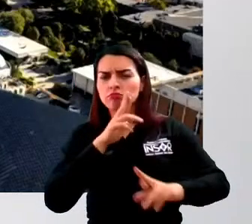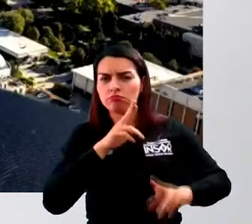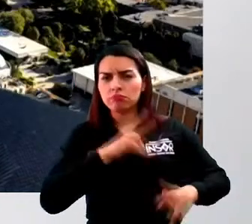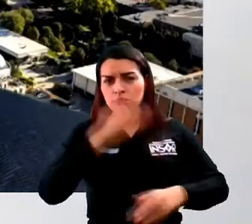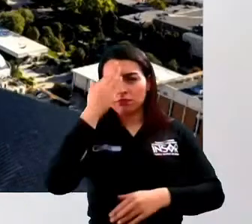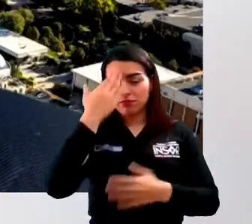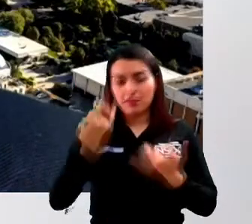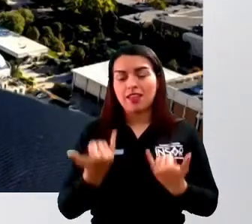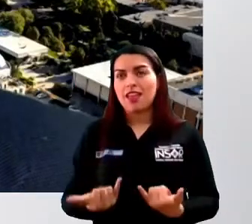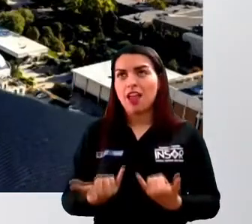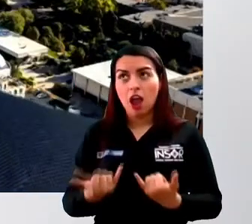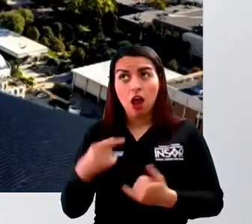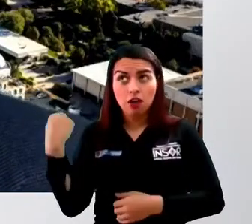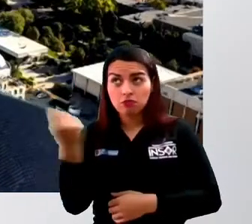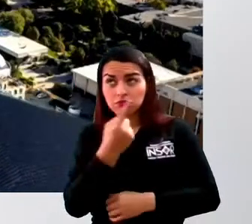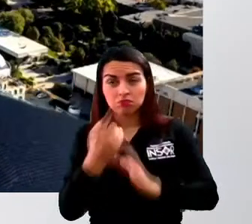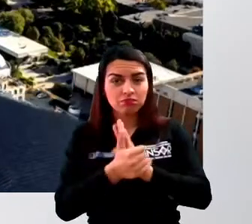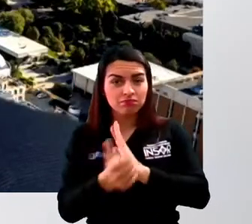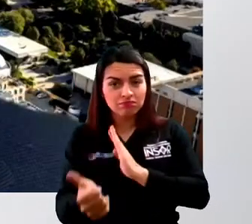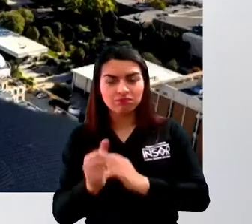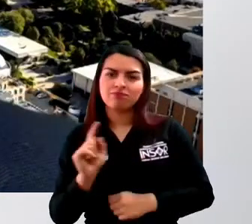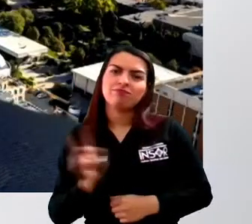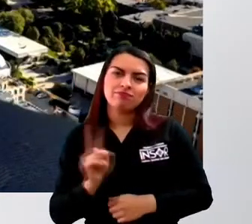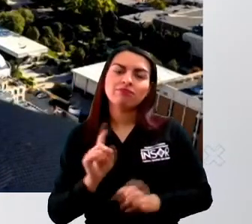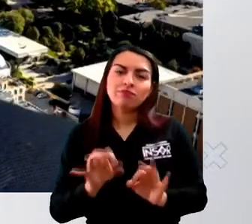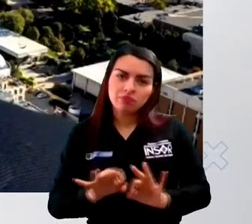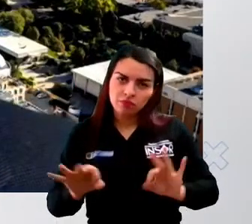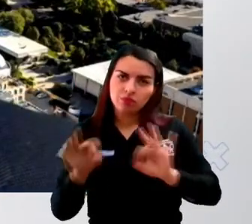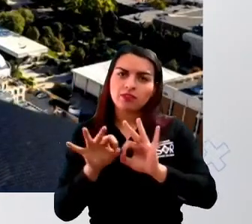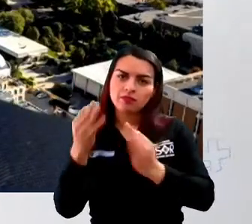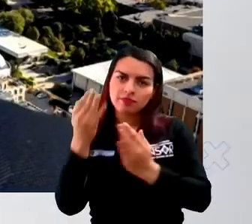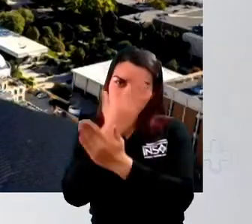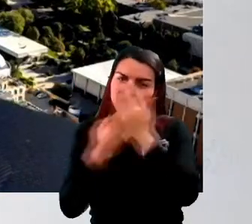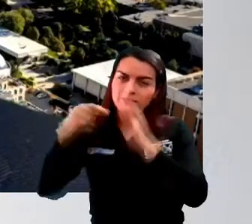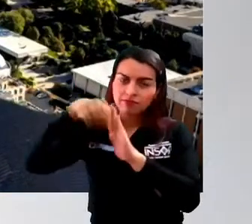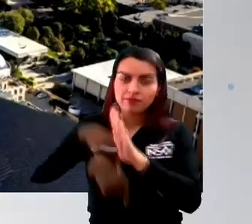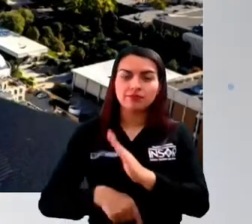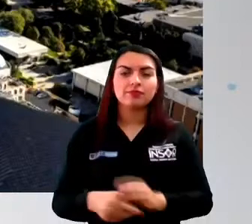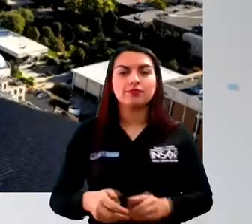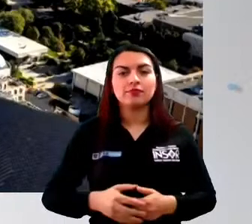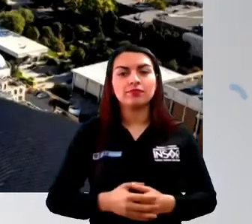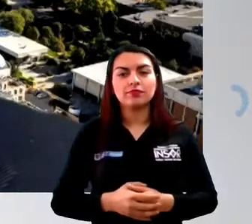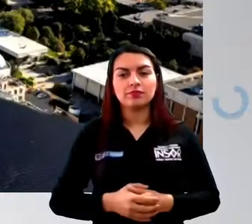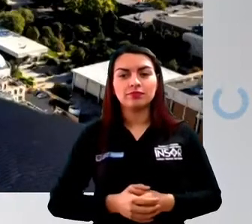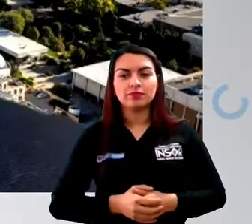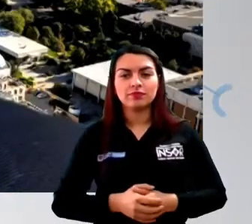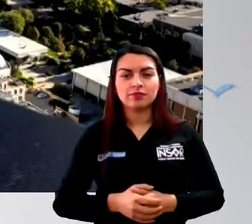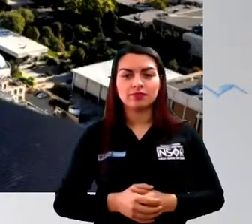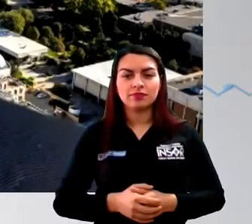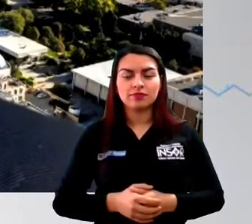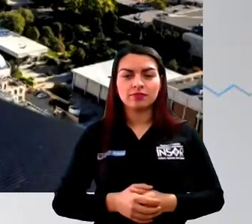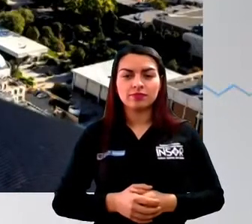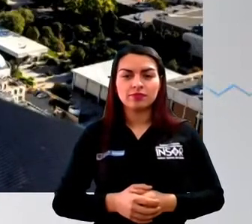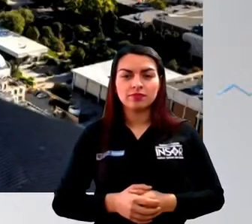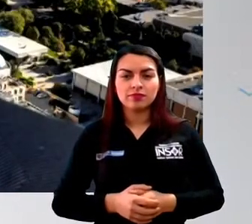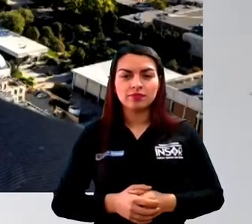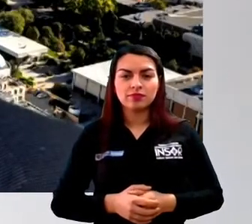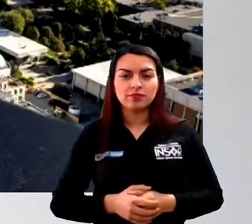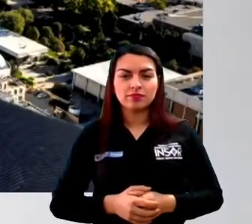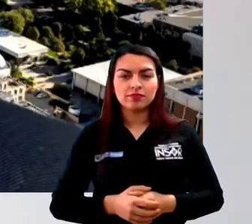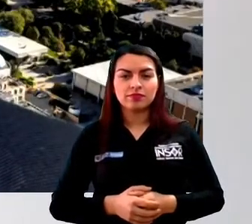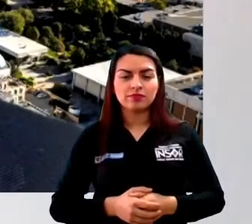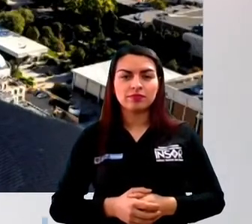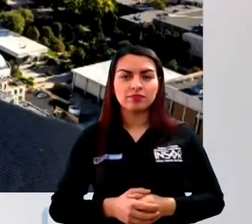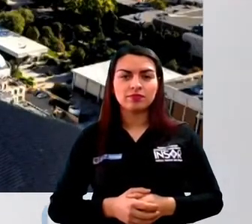para esto. I'm thinking about una de las otras cosas es que